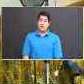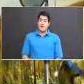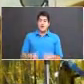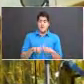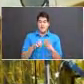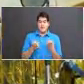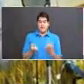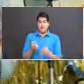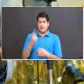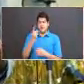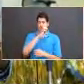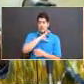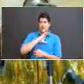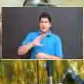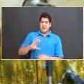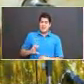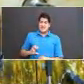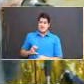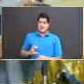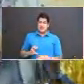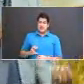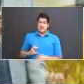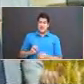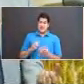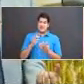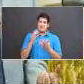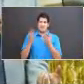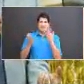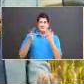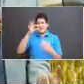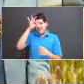Entonces es una cristiandad tan enclenque